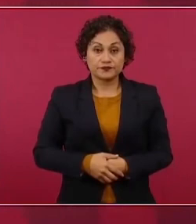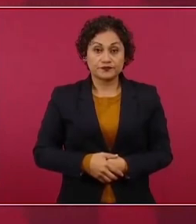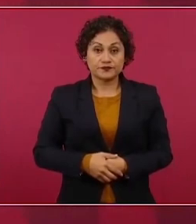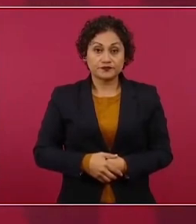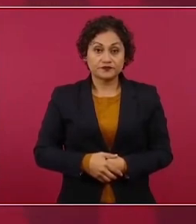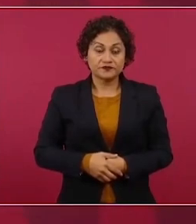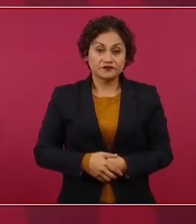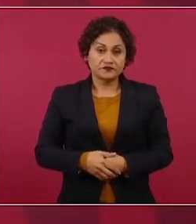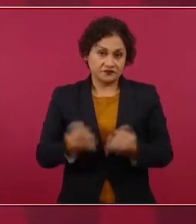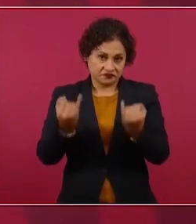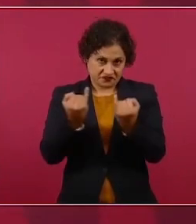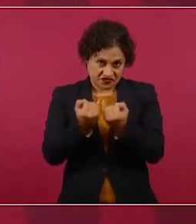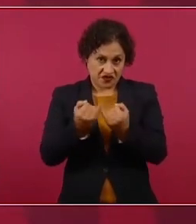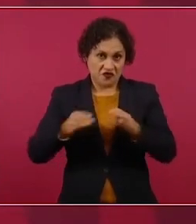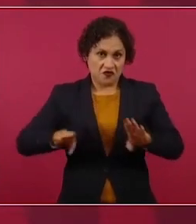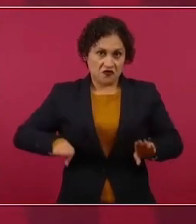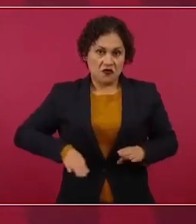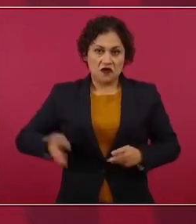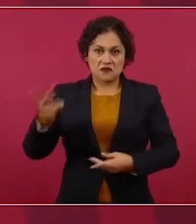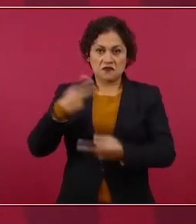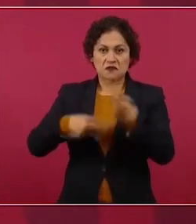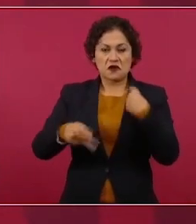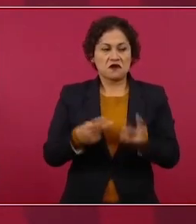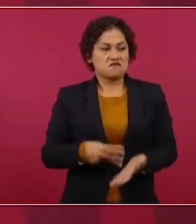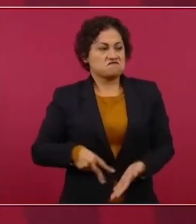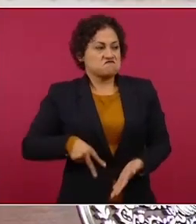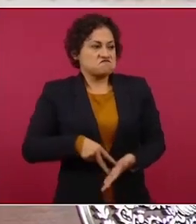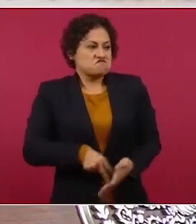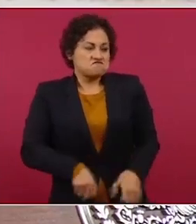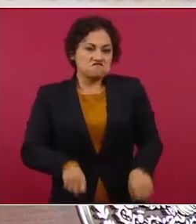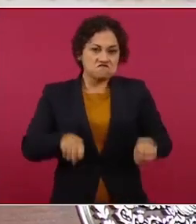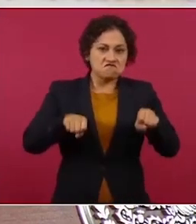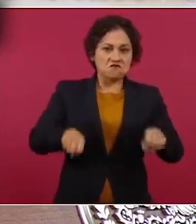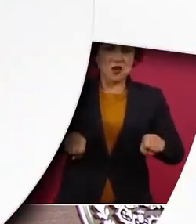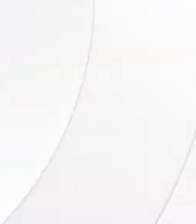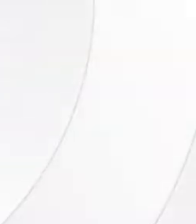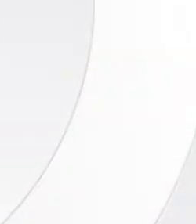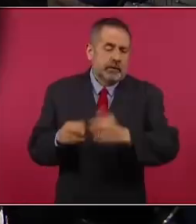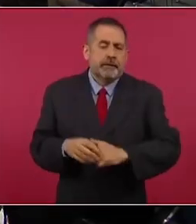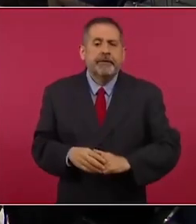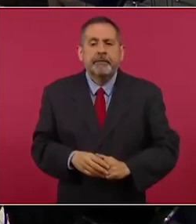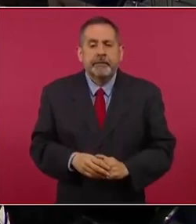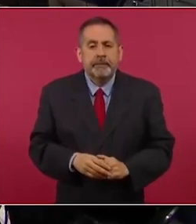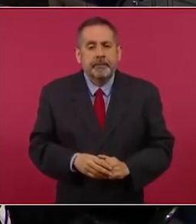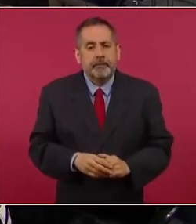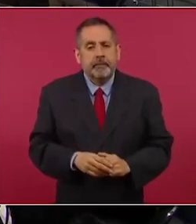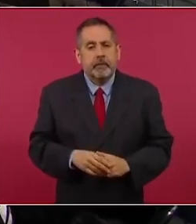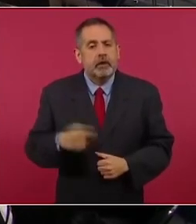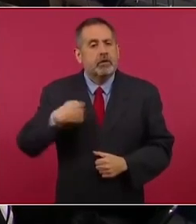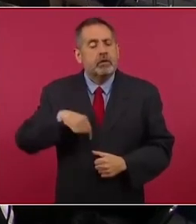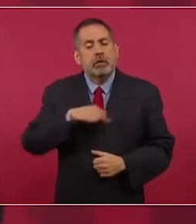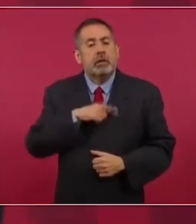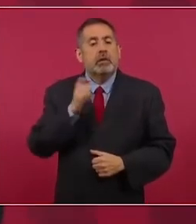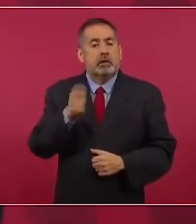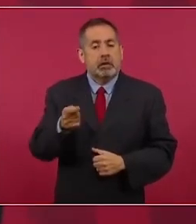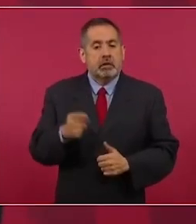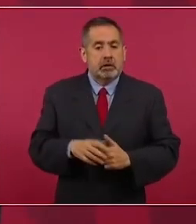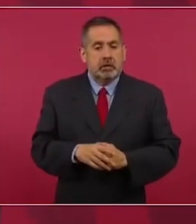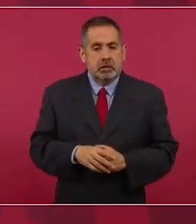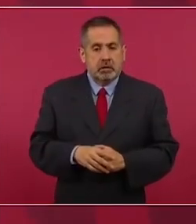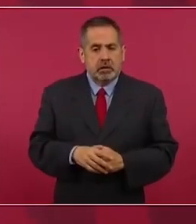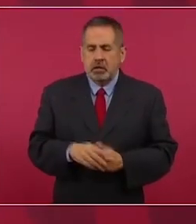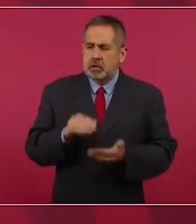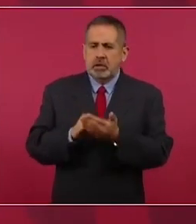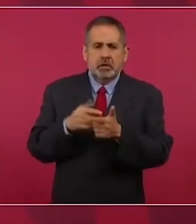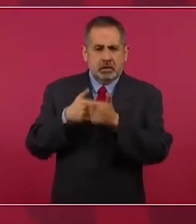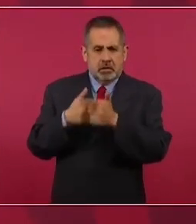con la misma actitud de prepotencia, pues también nosotros vamos a